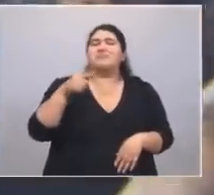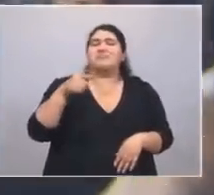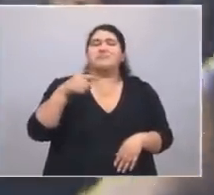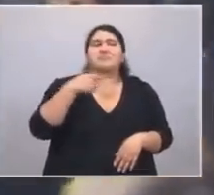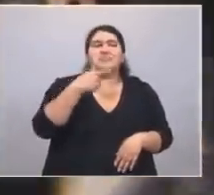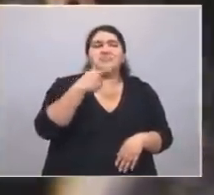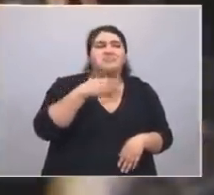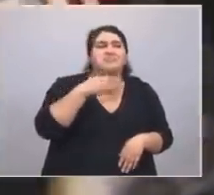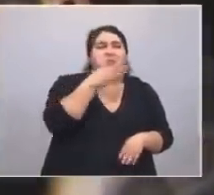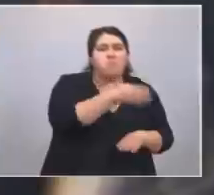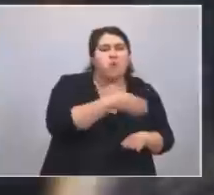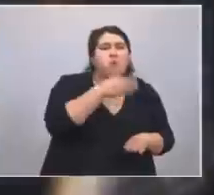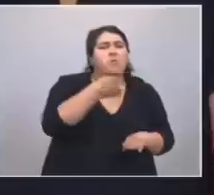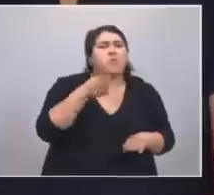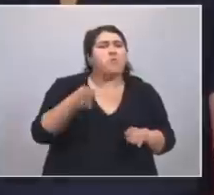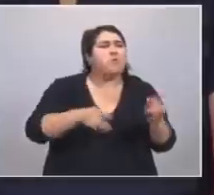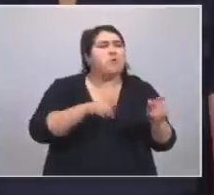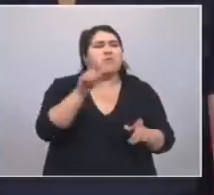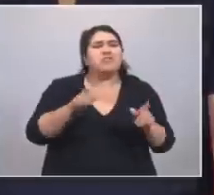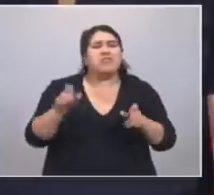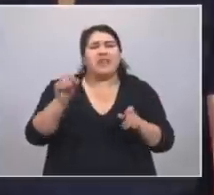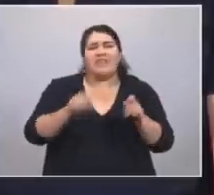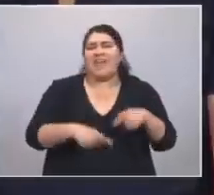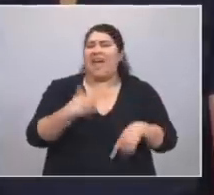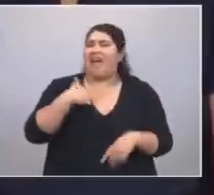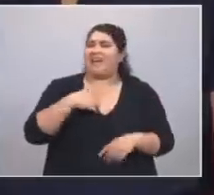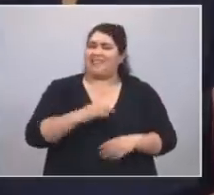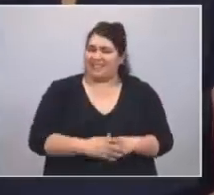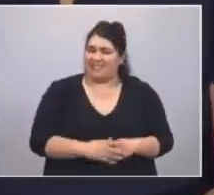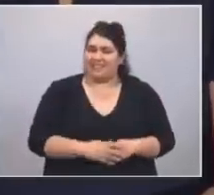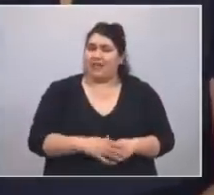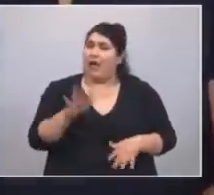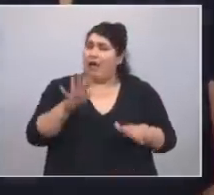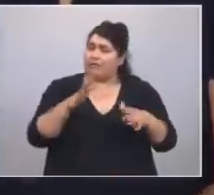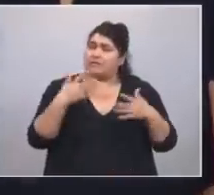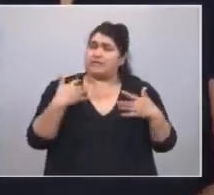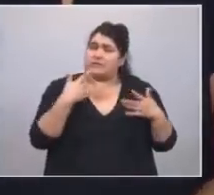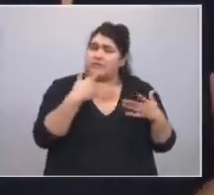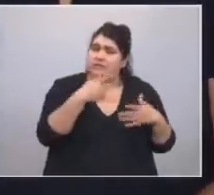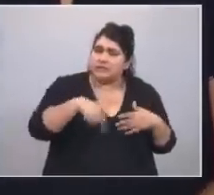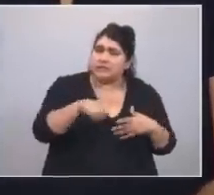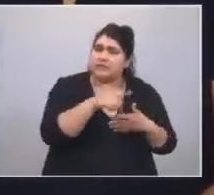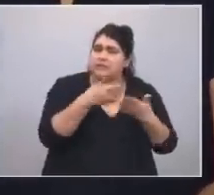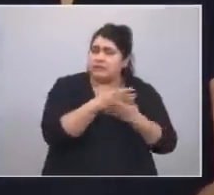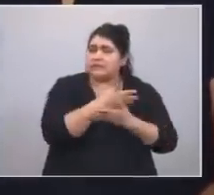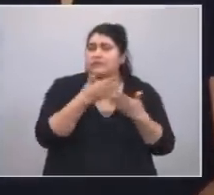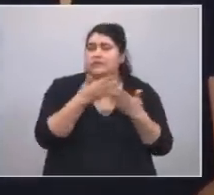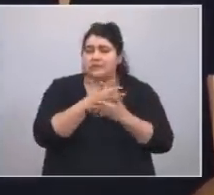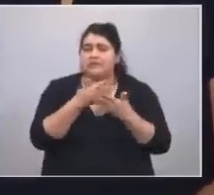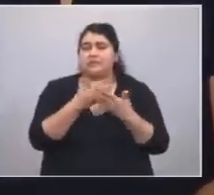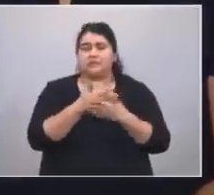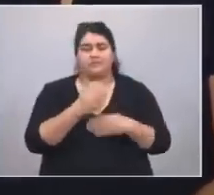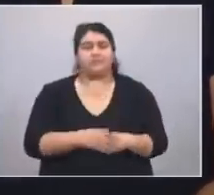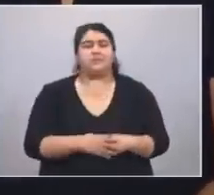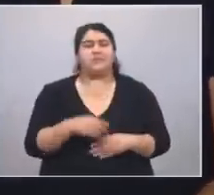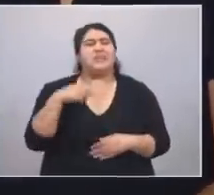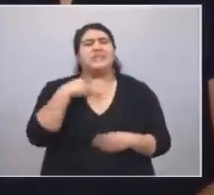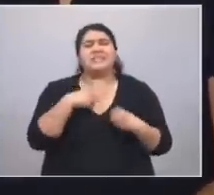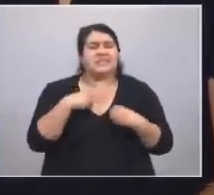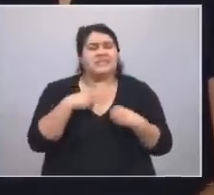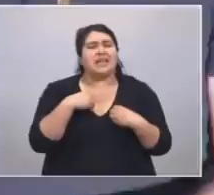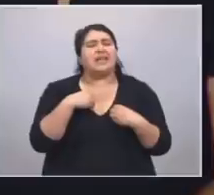miles y miles de argentinos que por ahí no la están pasando tan bien, que por ahí